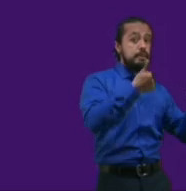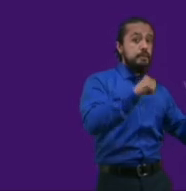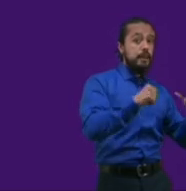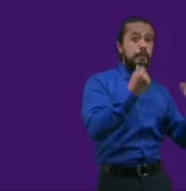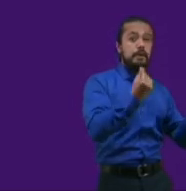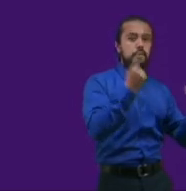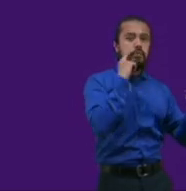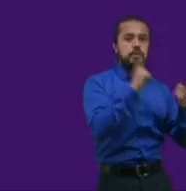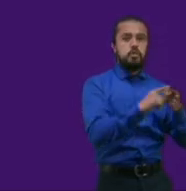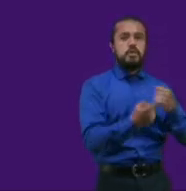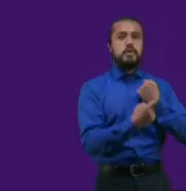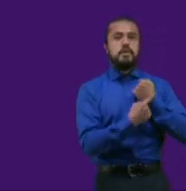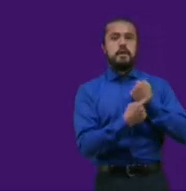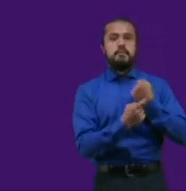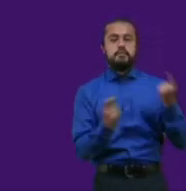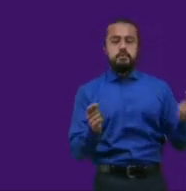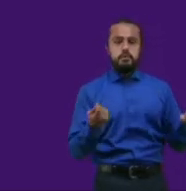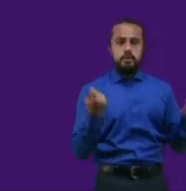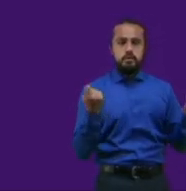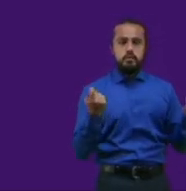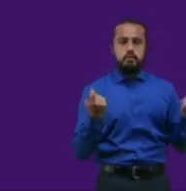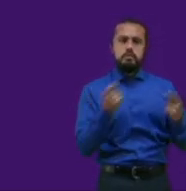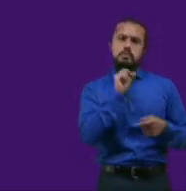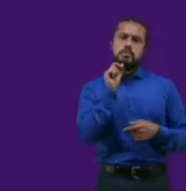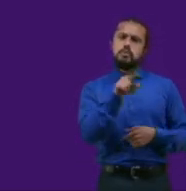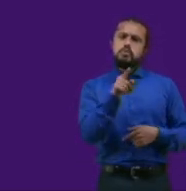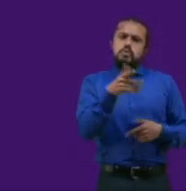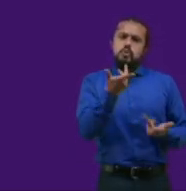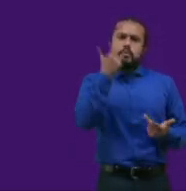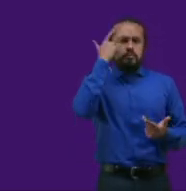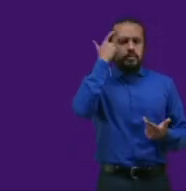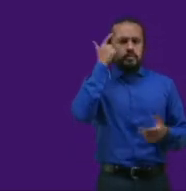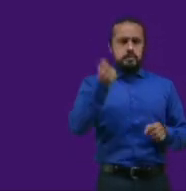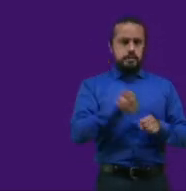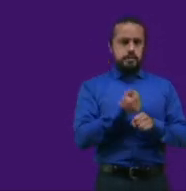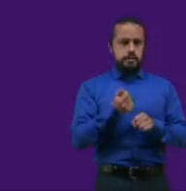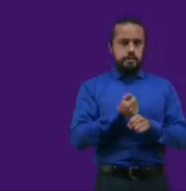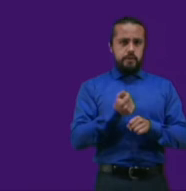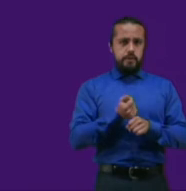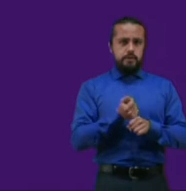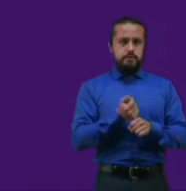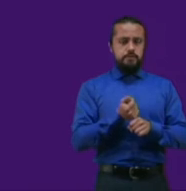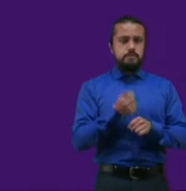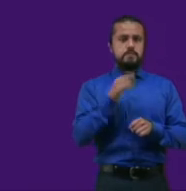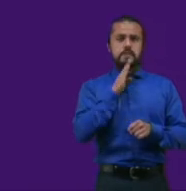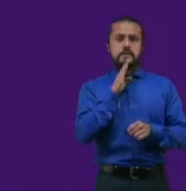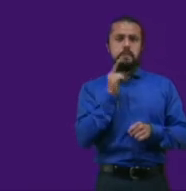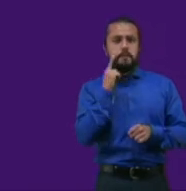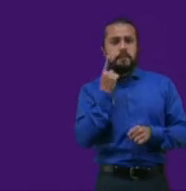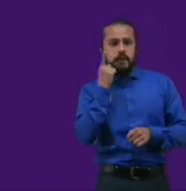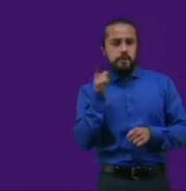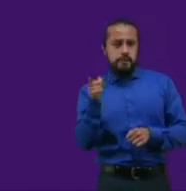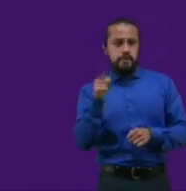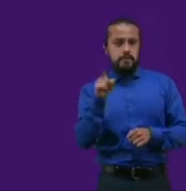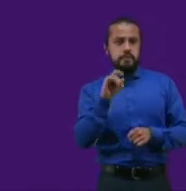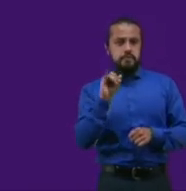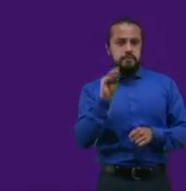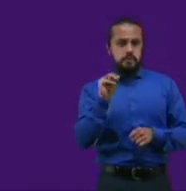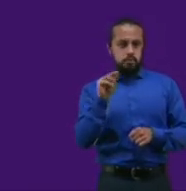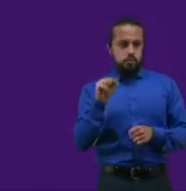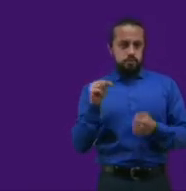tiempo? Pues, ¿cómo ven ustedes ese trabajo? Si quieres, empecemos con Simón, que lo has hecho ya por muchos